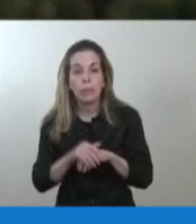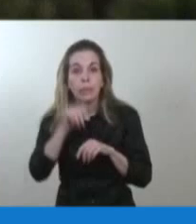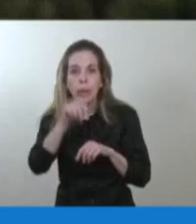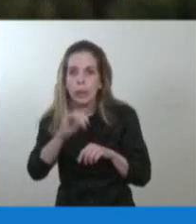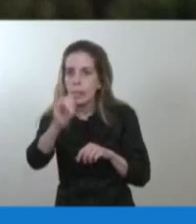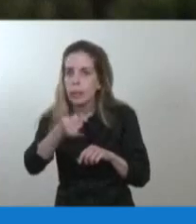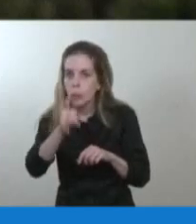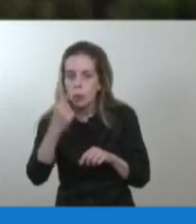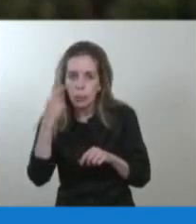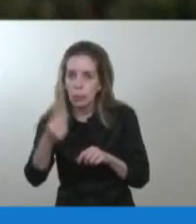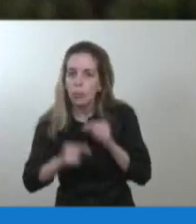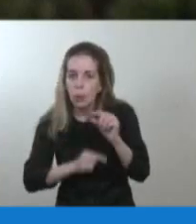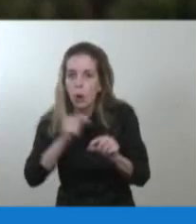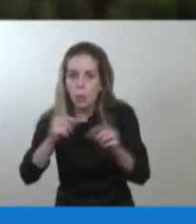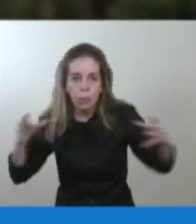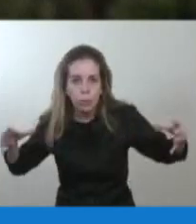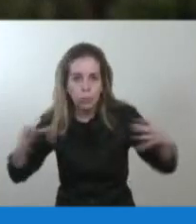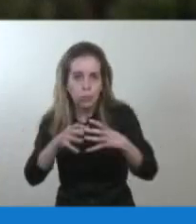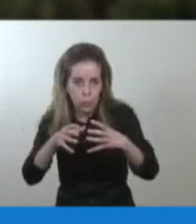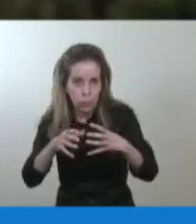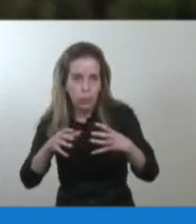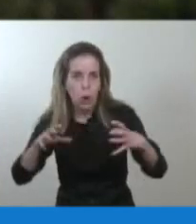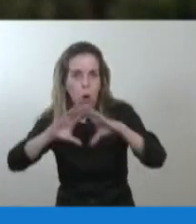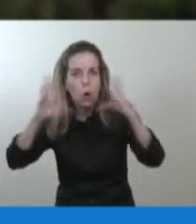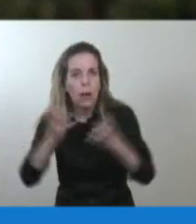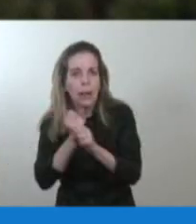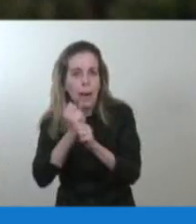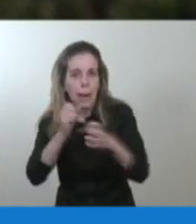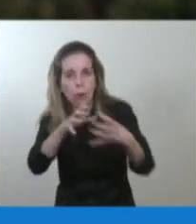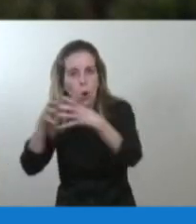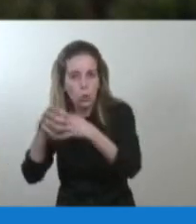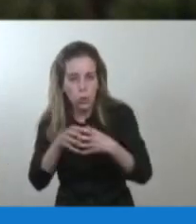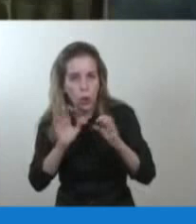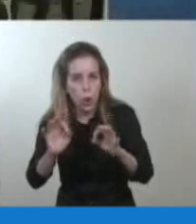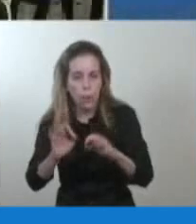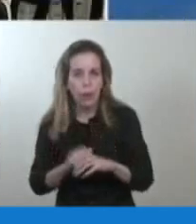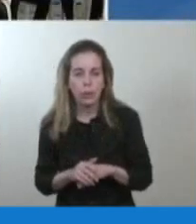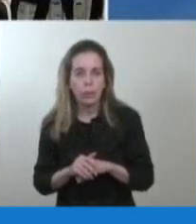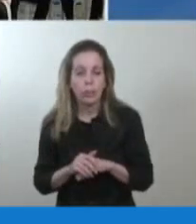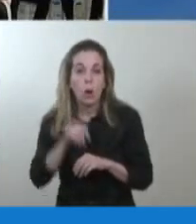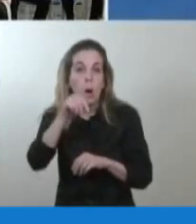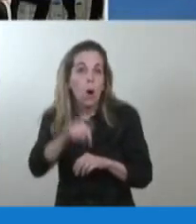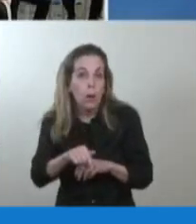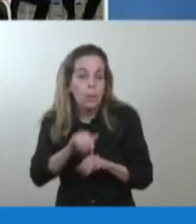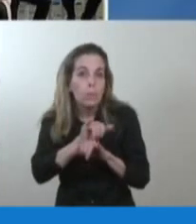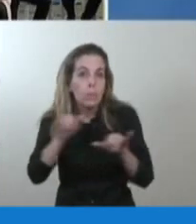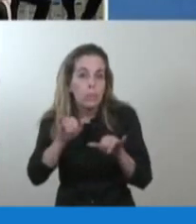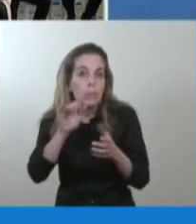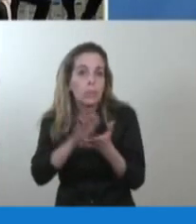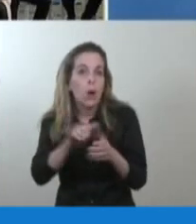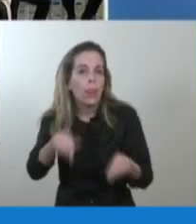debe abordarse así de manera multidisciplinaria y de manera integral hablamos hoy